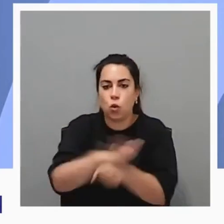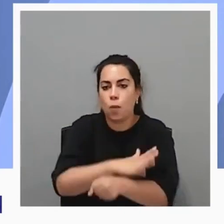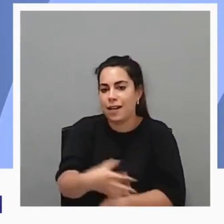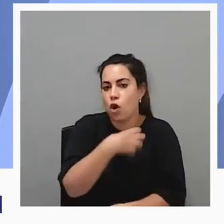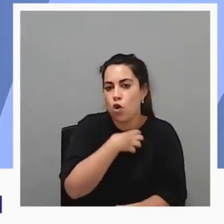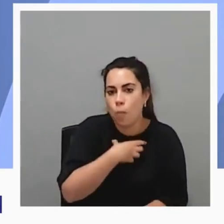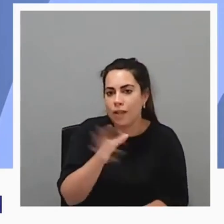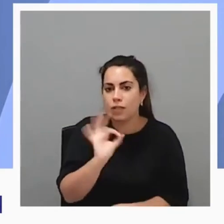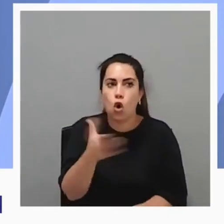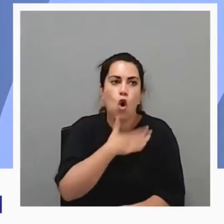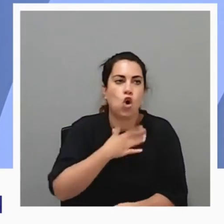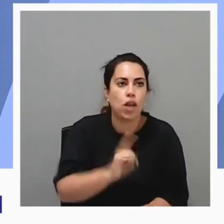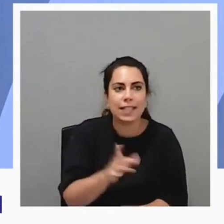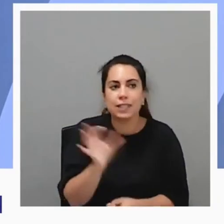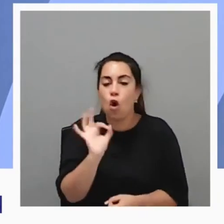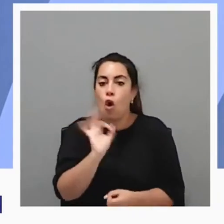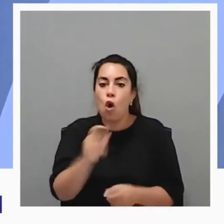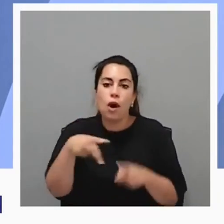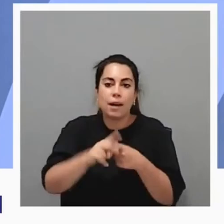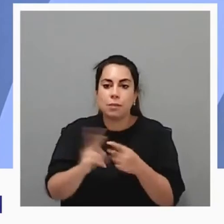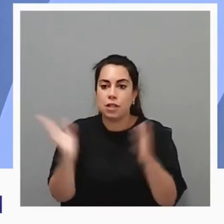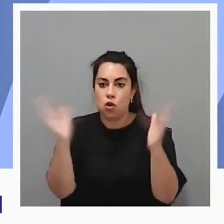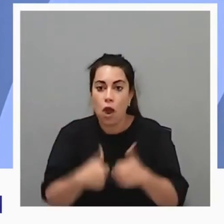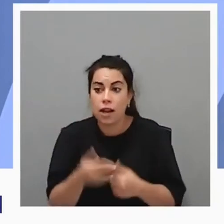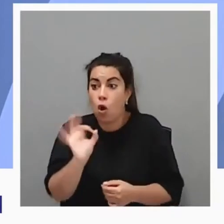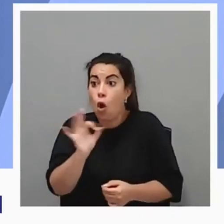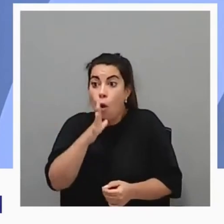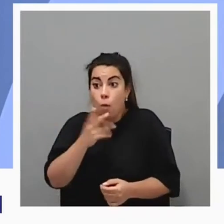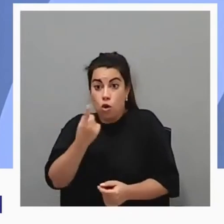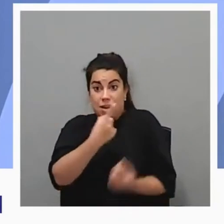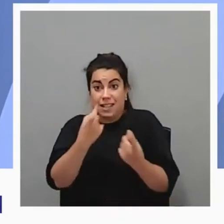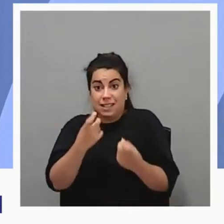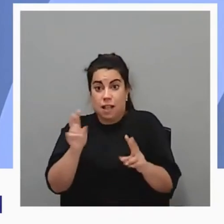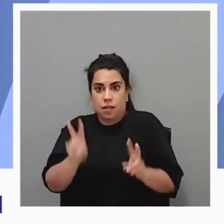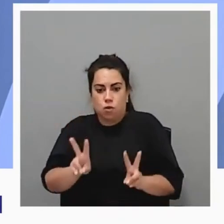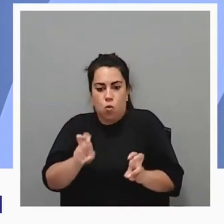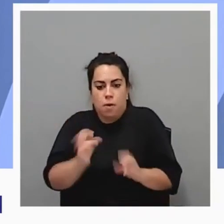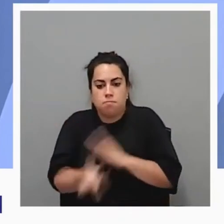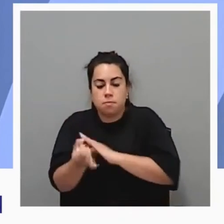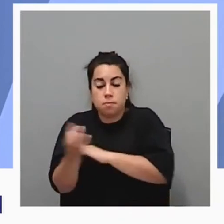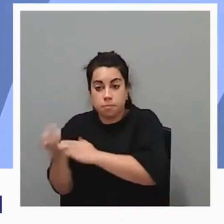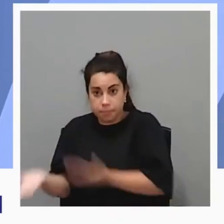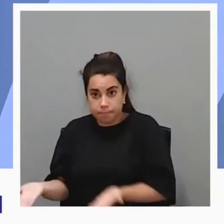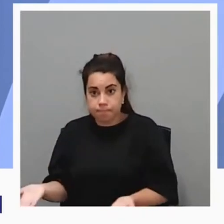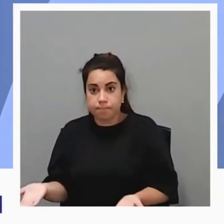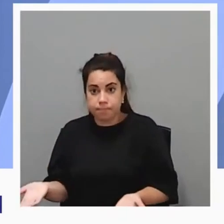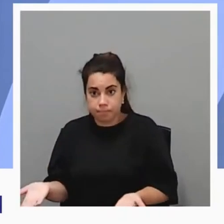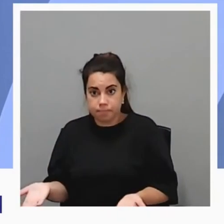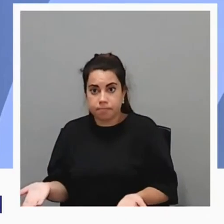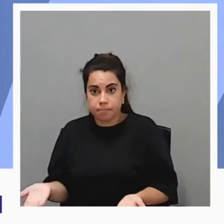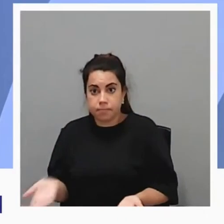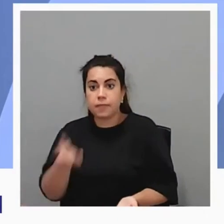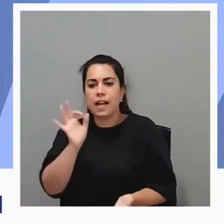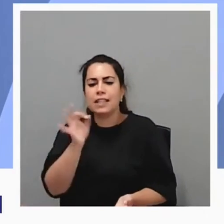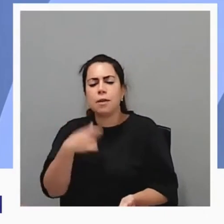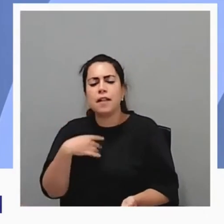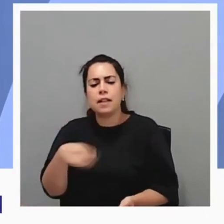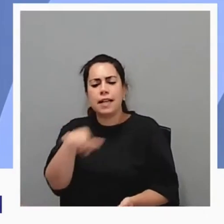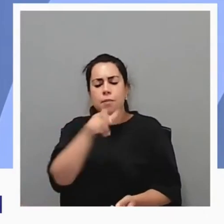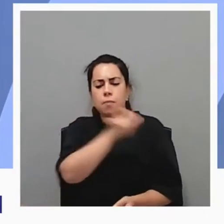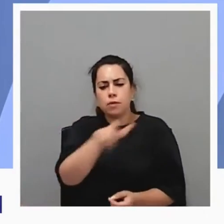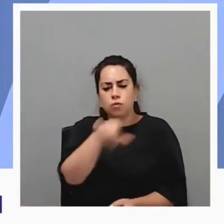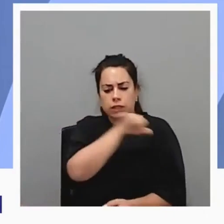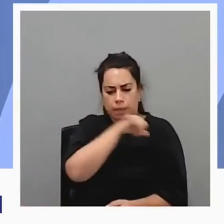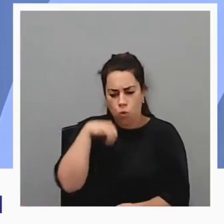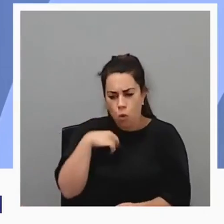instrumento o porque son novedosas. Entonces, lo que es inteligente individual y colectivamente